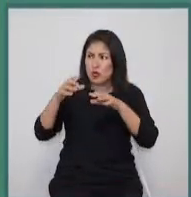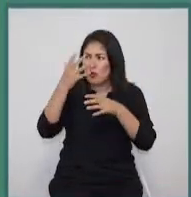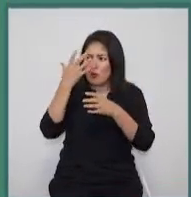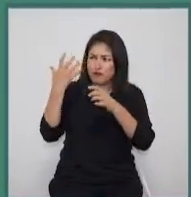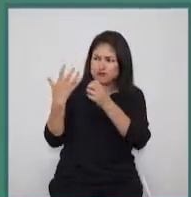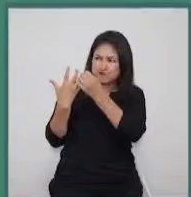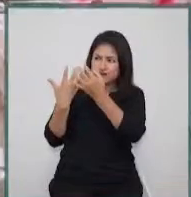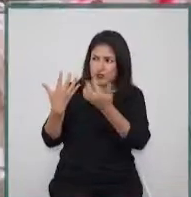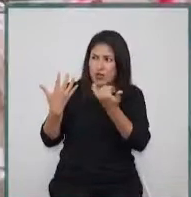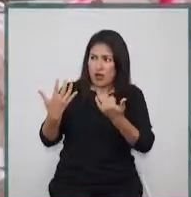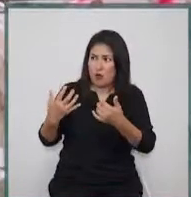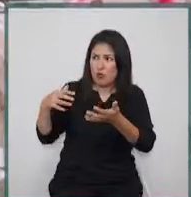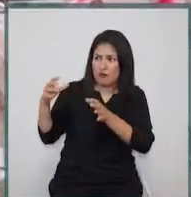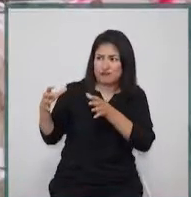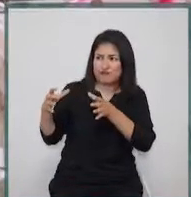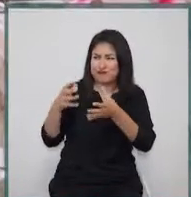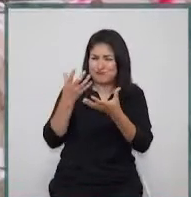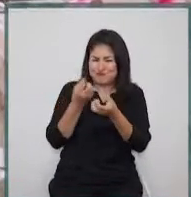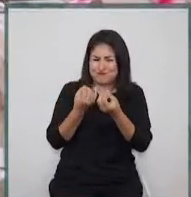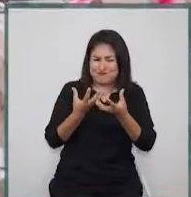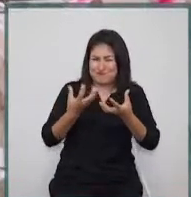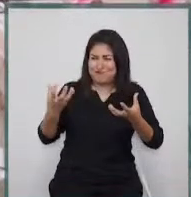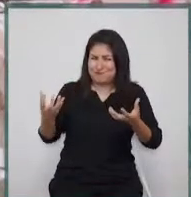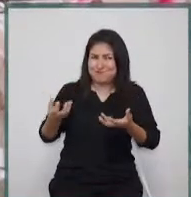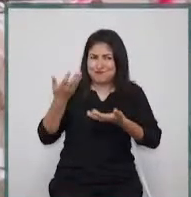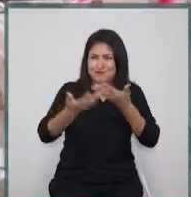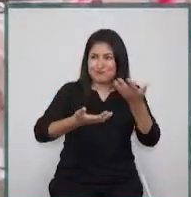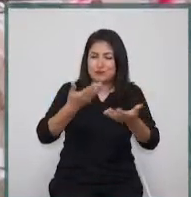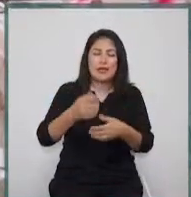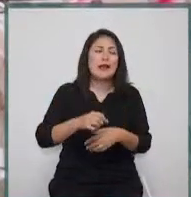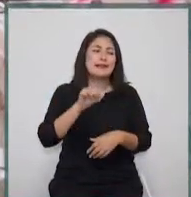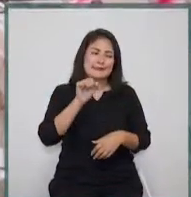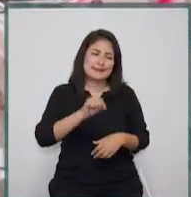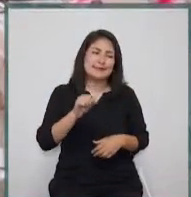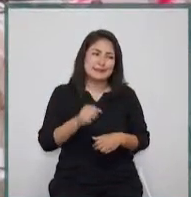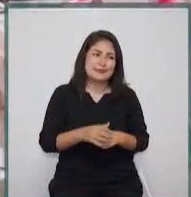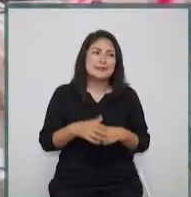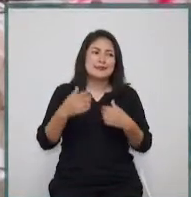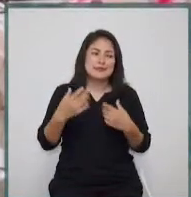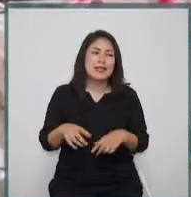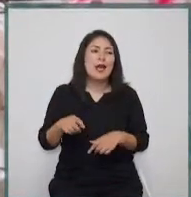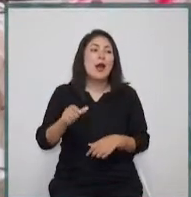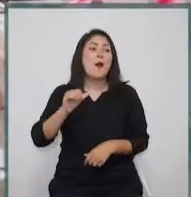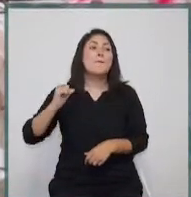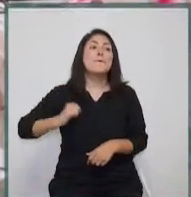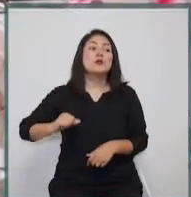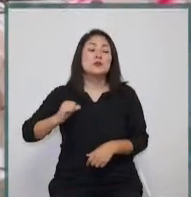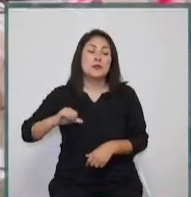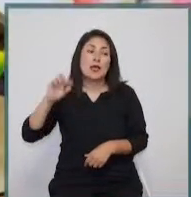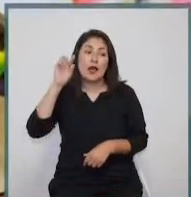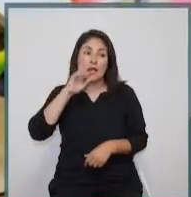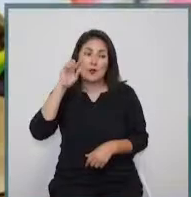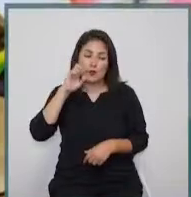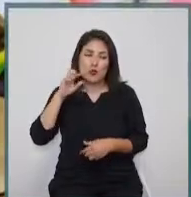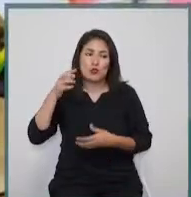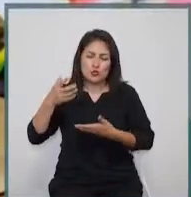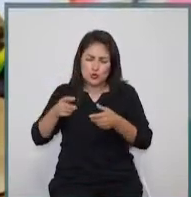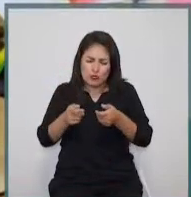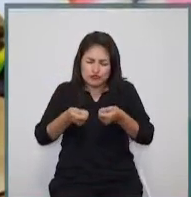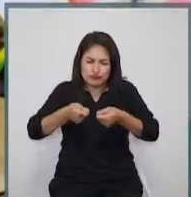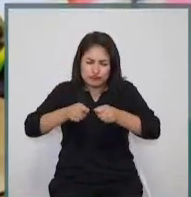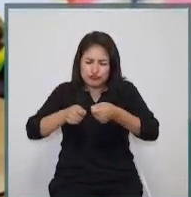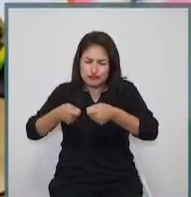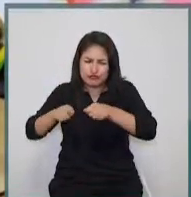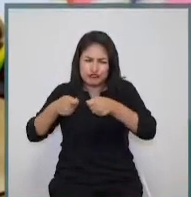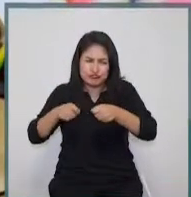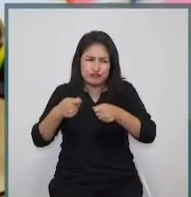también para ahora esta festividad un montón de máscaras, ¿no? Sí, hemos trabajado para la municipalidad, nos hemos